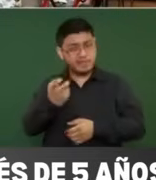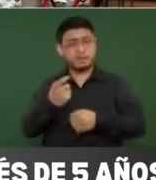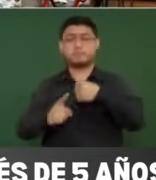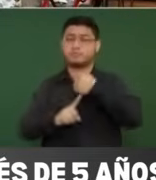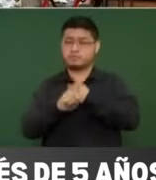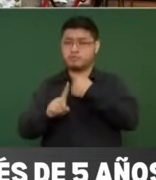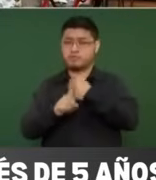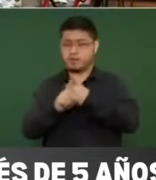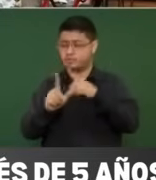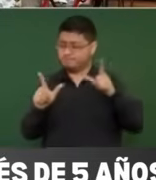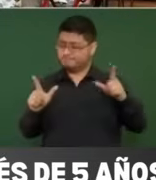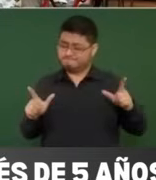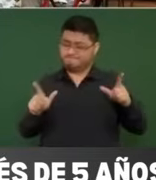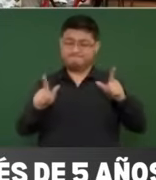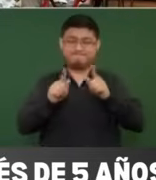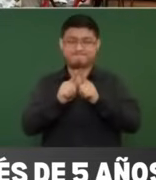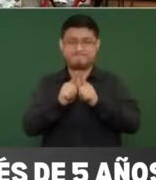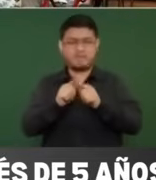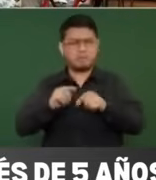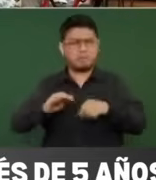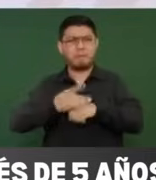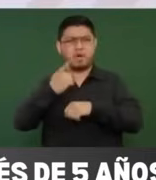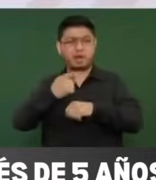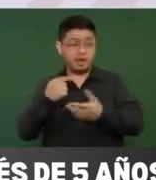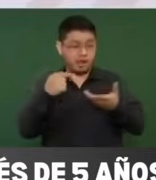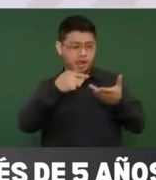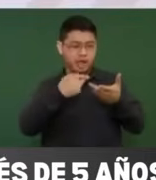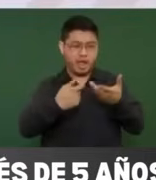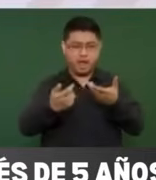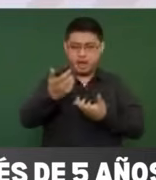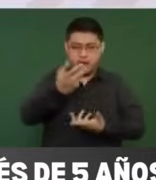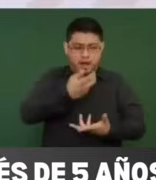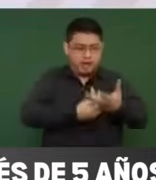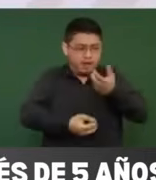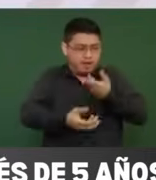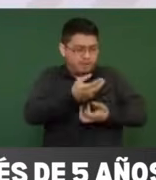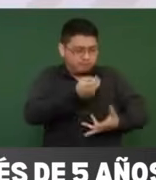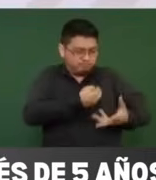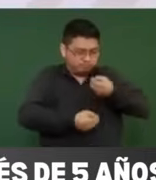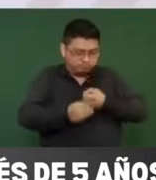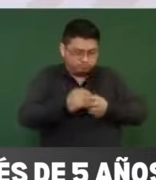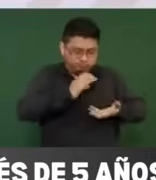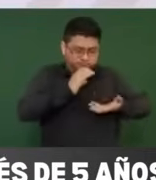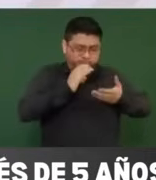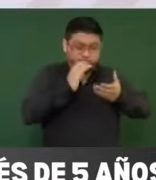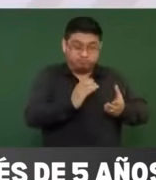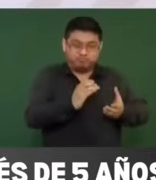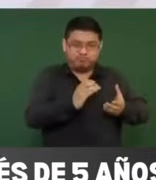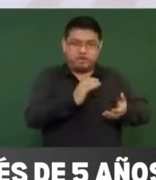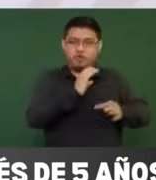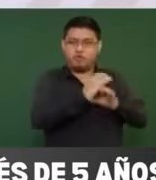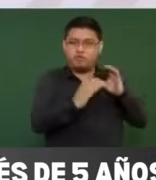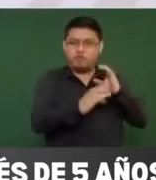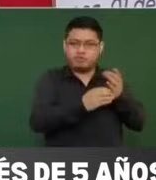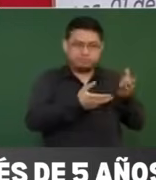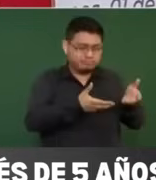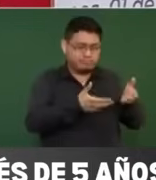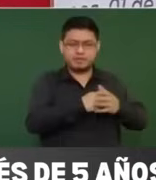la explicación del por qué la acumulación de la riqueza. Pero eso no aplica del